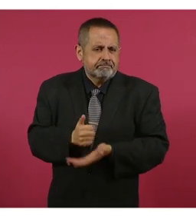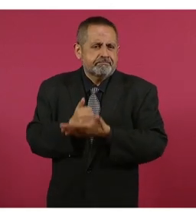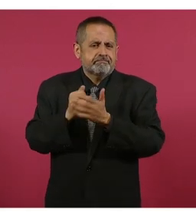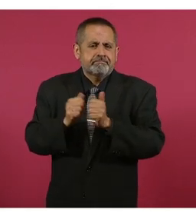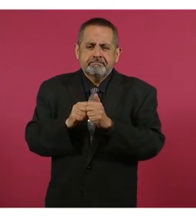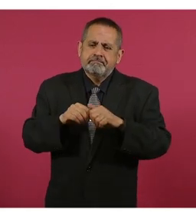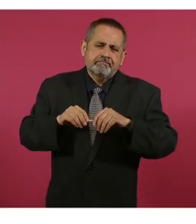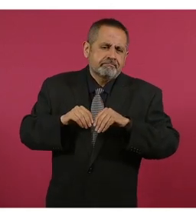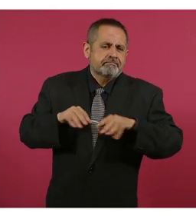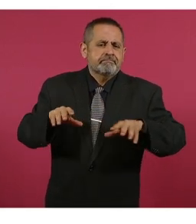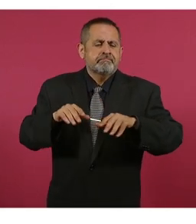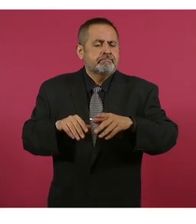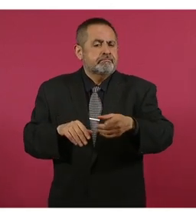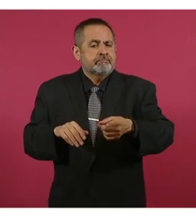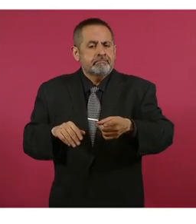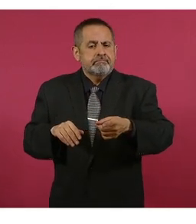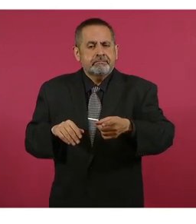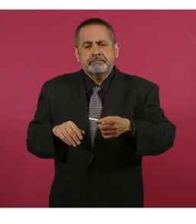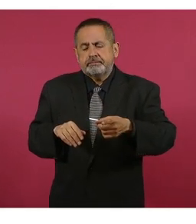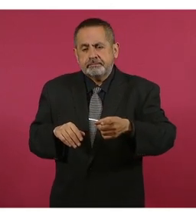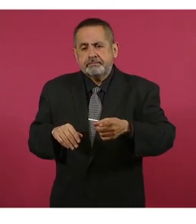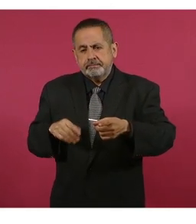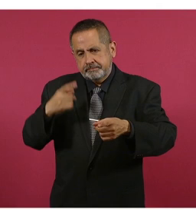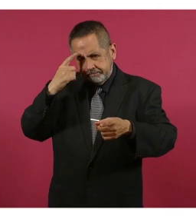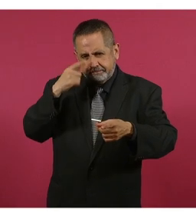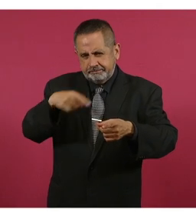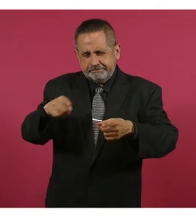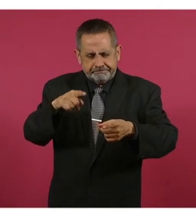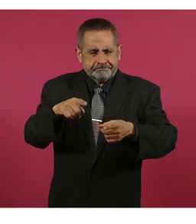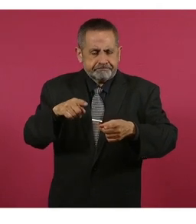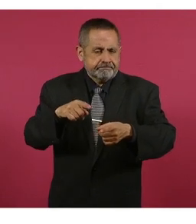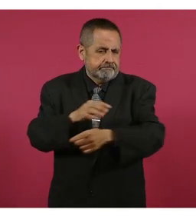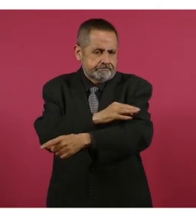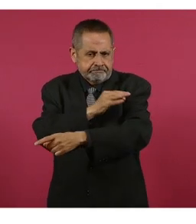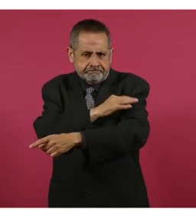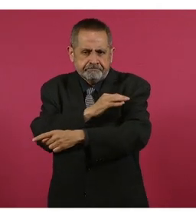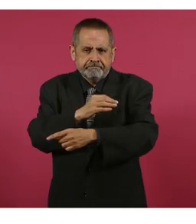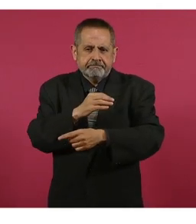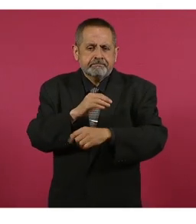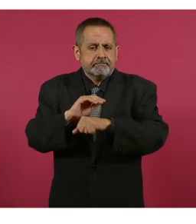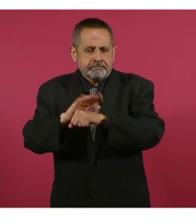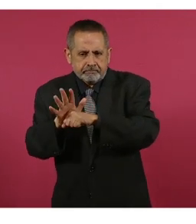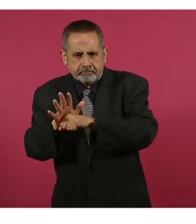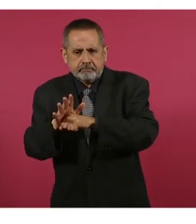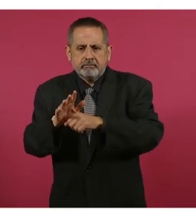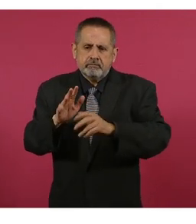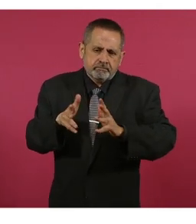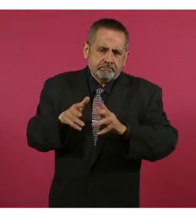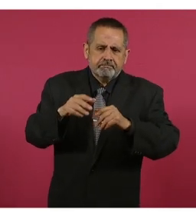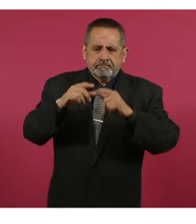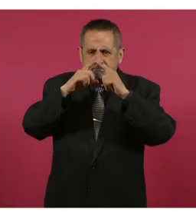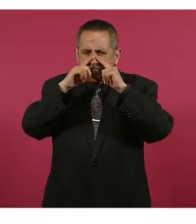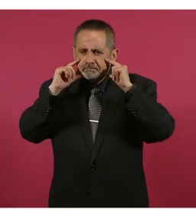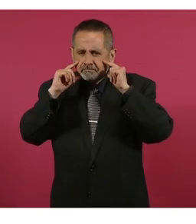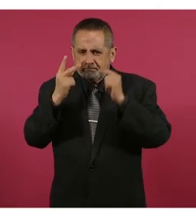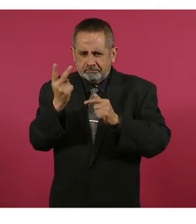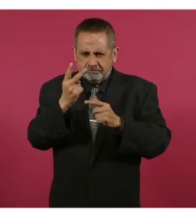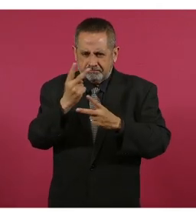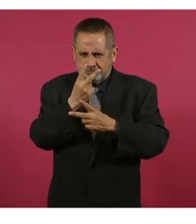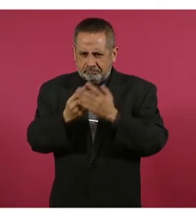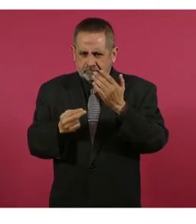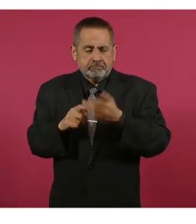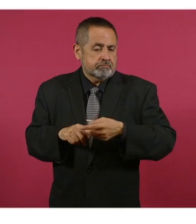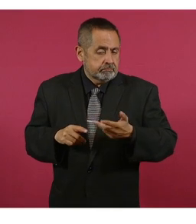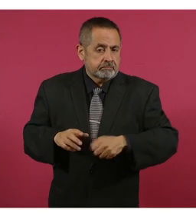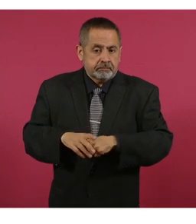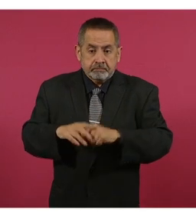manera, en el mismo momento se vacunaba tanto de influenza para COVID. La vacunación con influenza ha